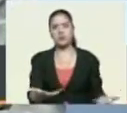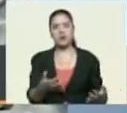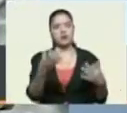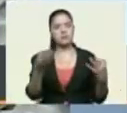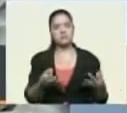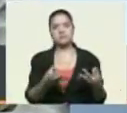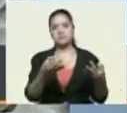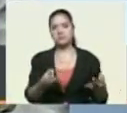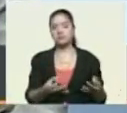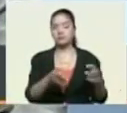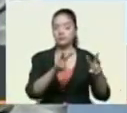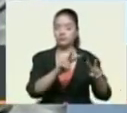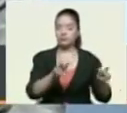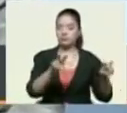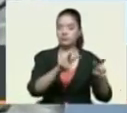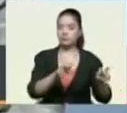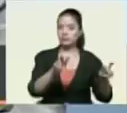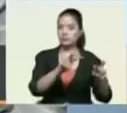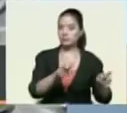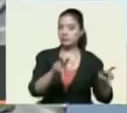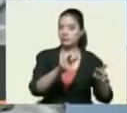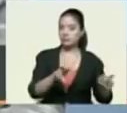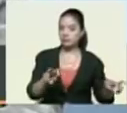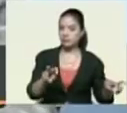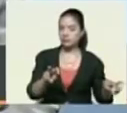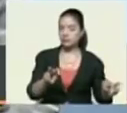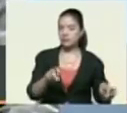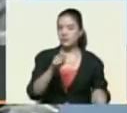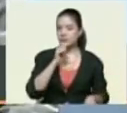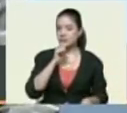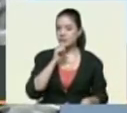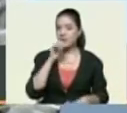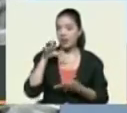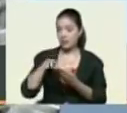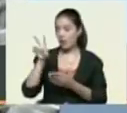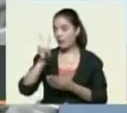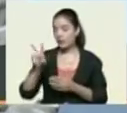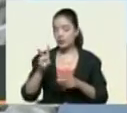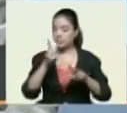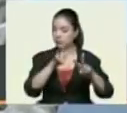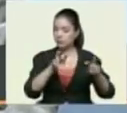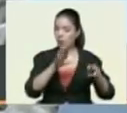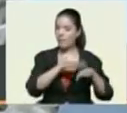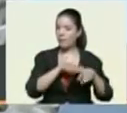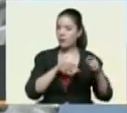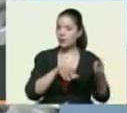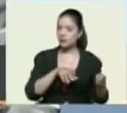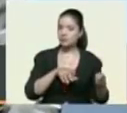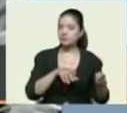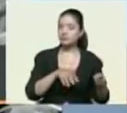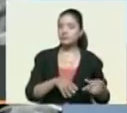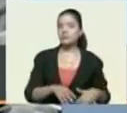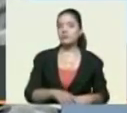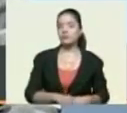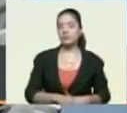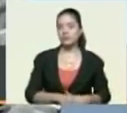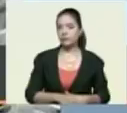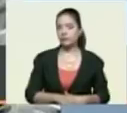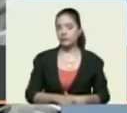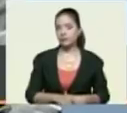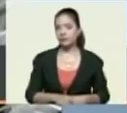siendo investigada por el Estado venezolano por haber de forma